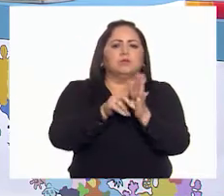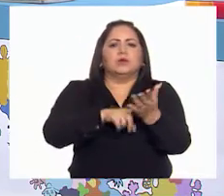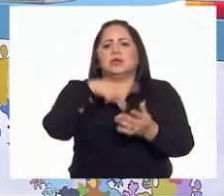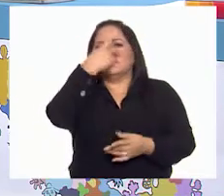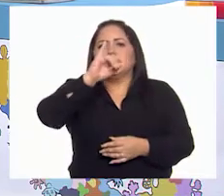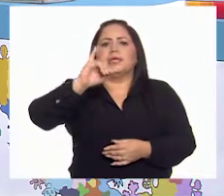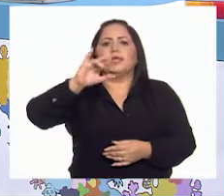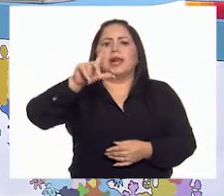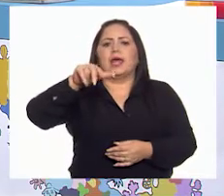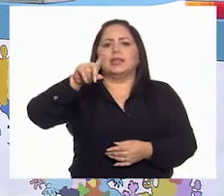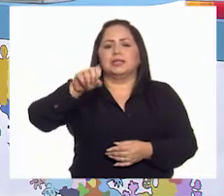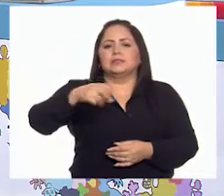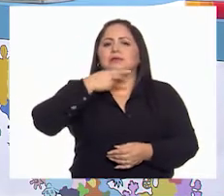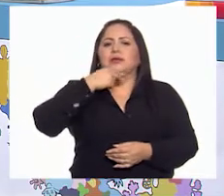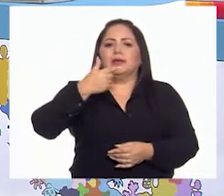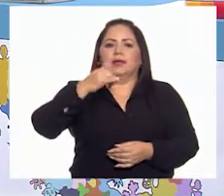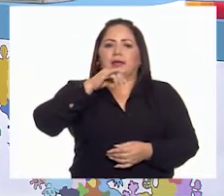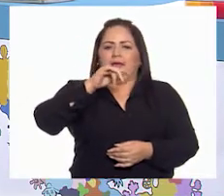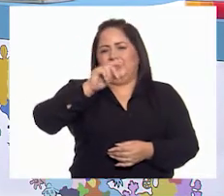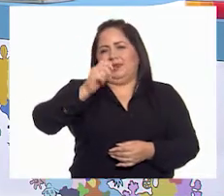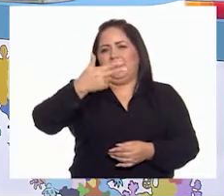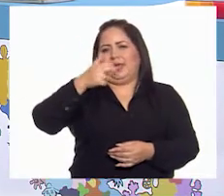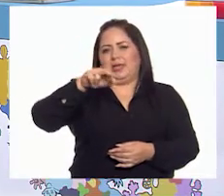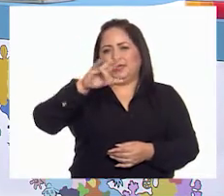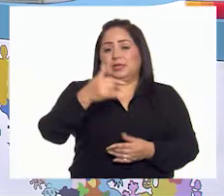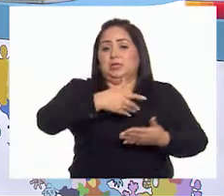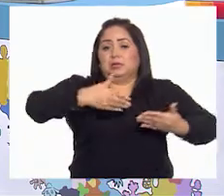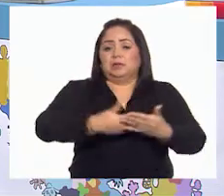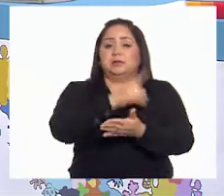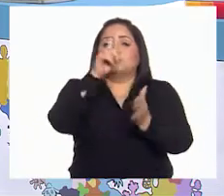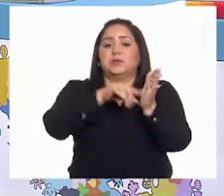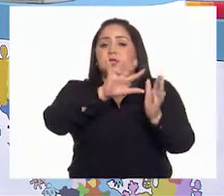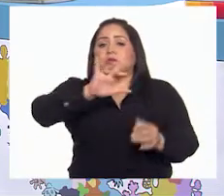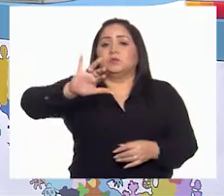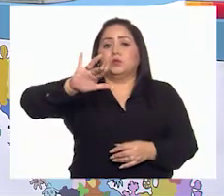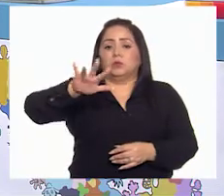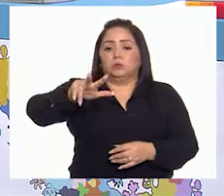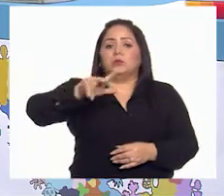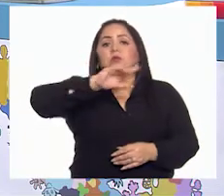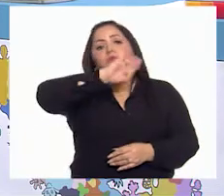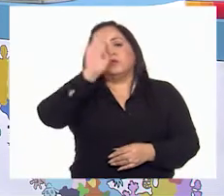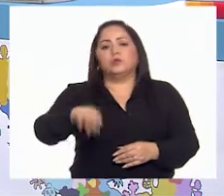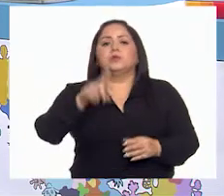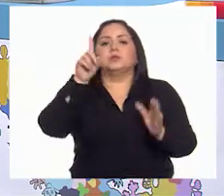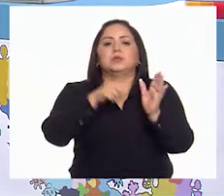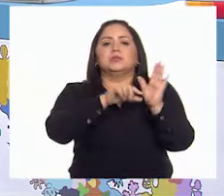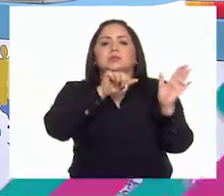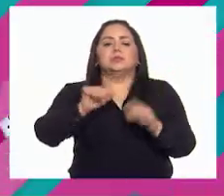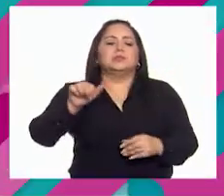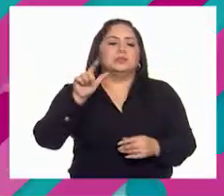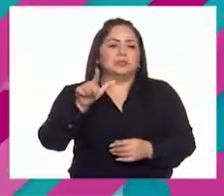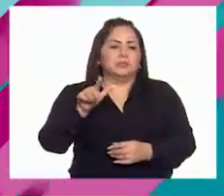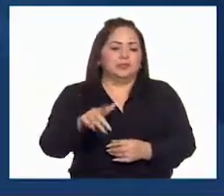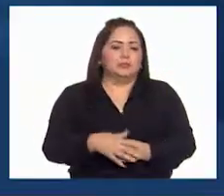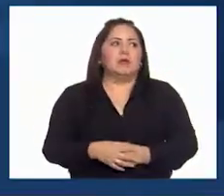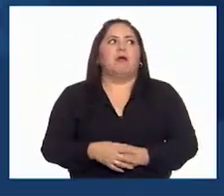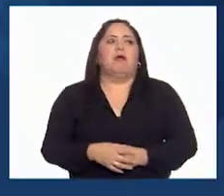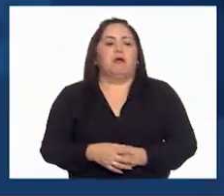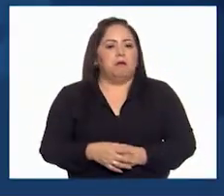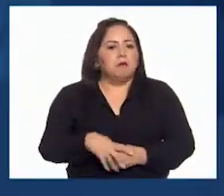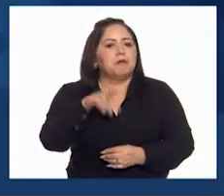neerlandés Hendrik Goltzius, quien nació en 1558 y murió en 1617. Ah,